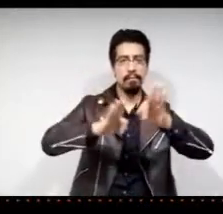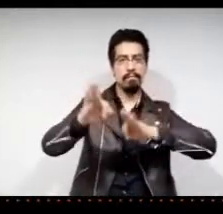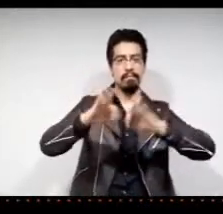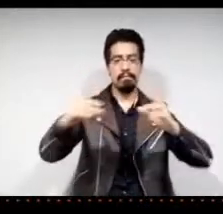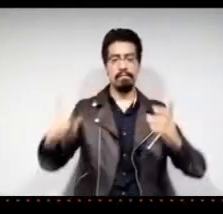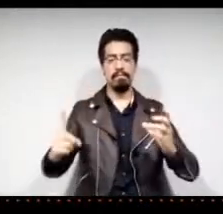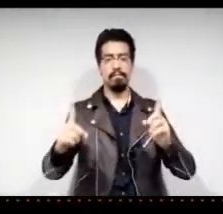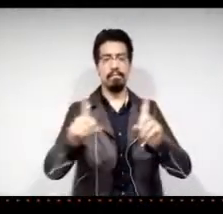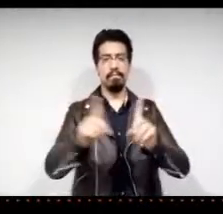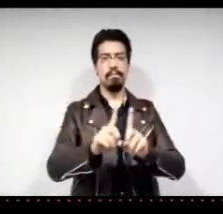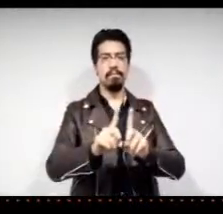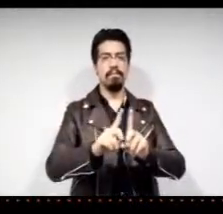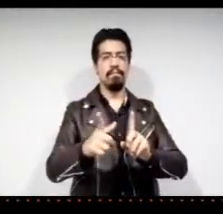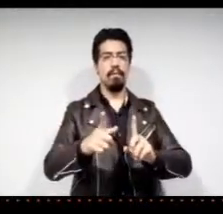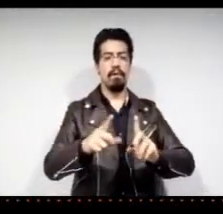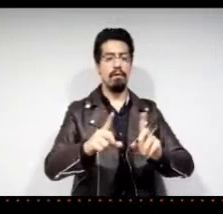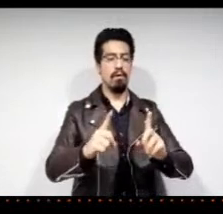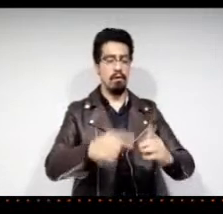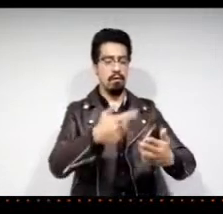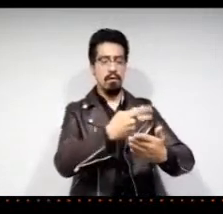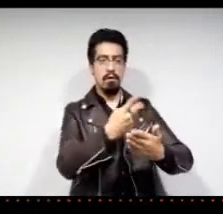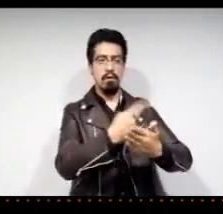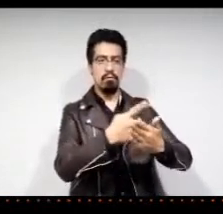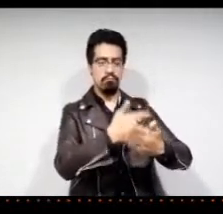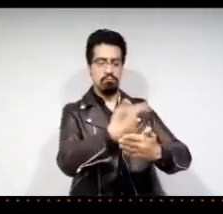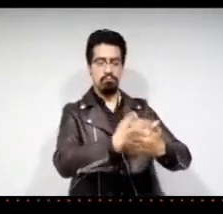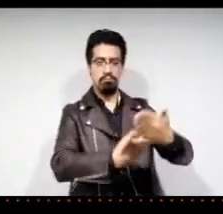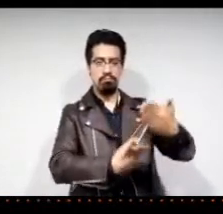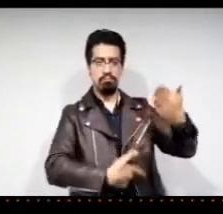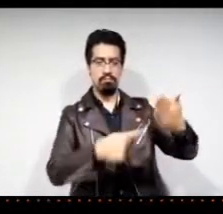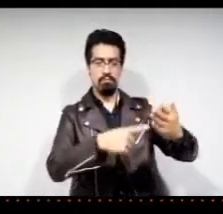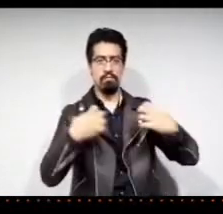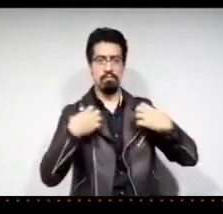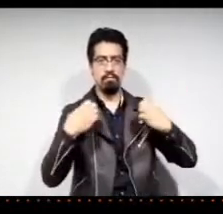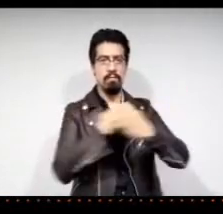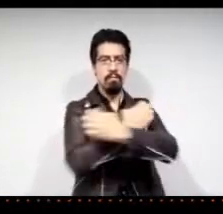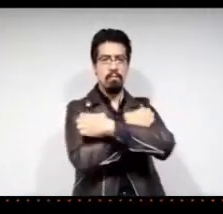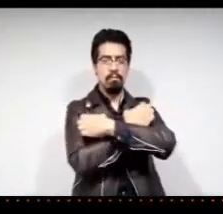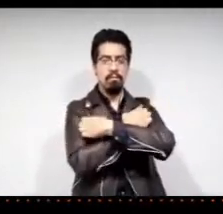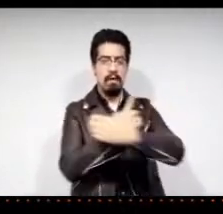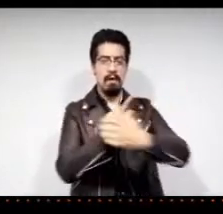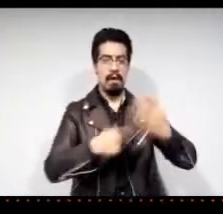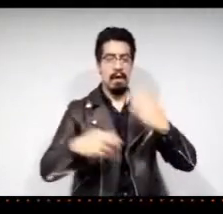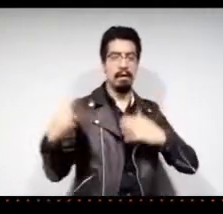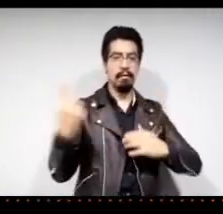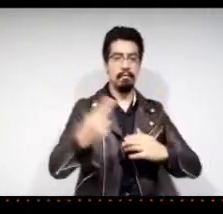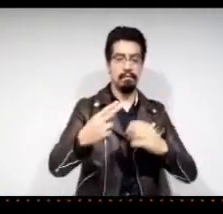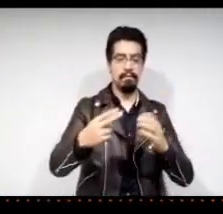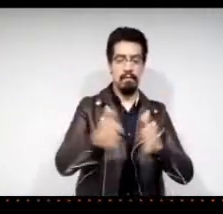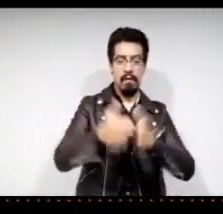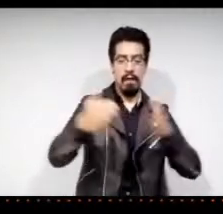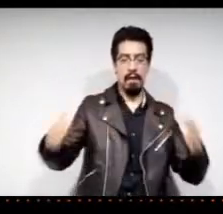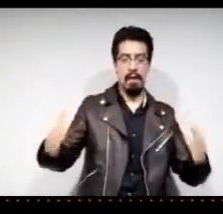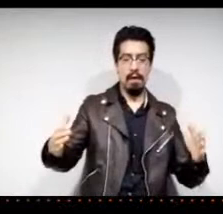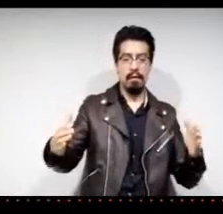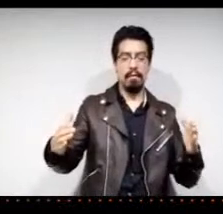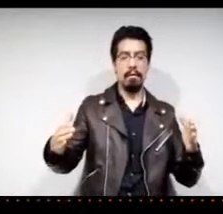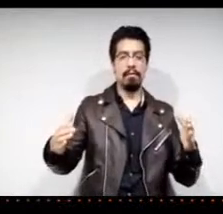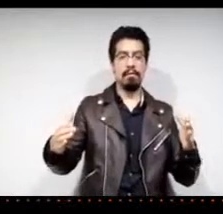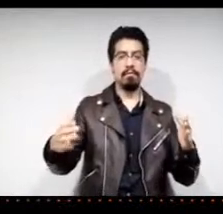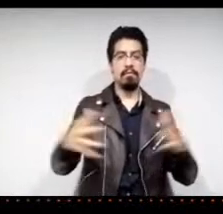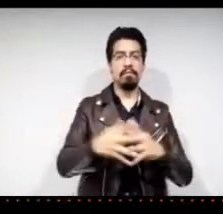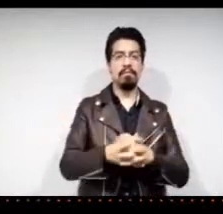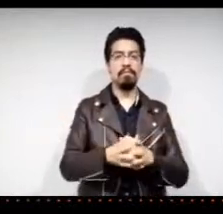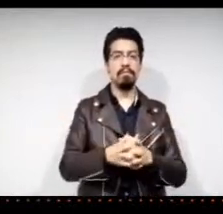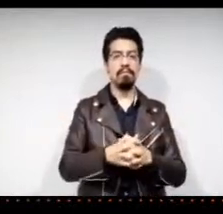de oferta educativa también a responder a una necesidad que era la de ampliar la cobertura desde la condición